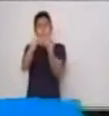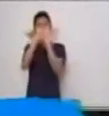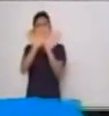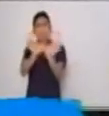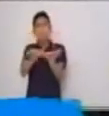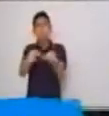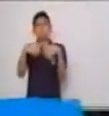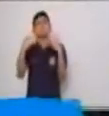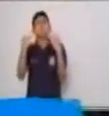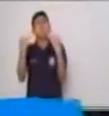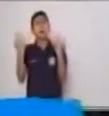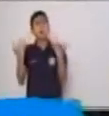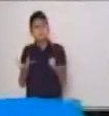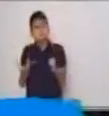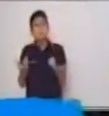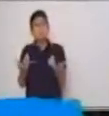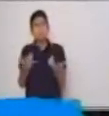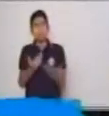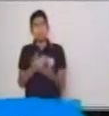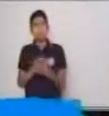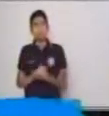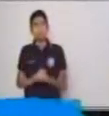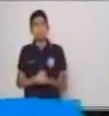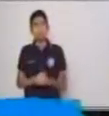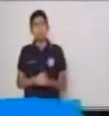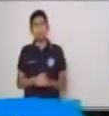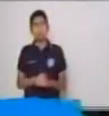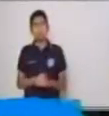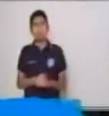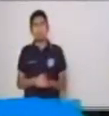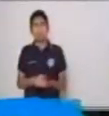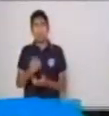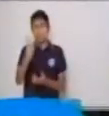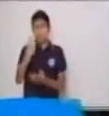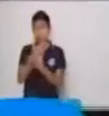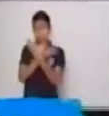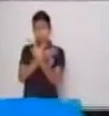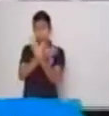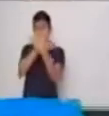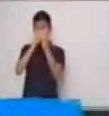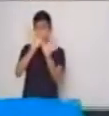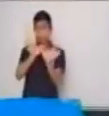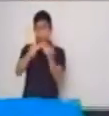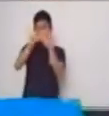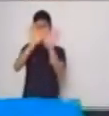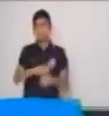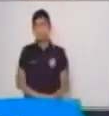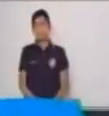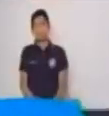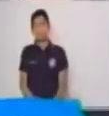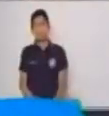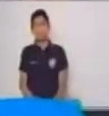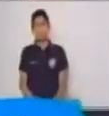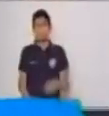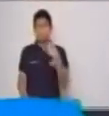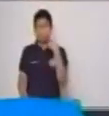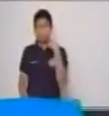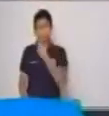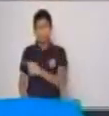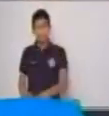igual a 3. De esta manera nos queda el